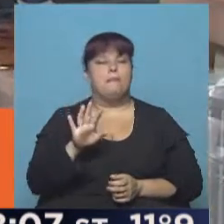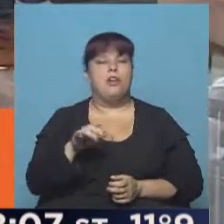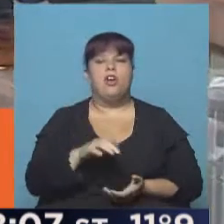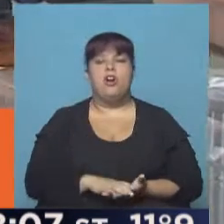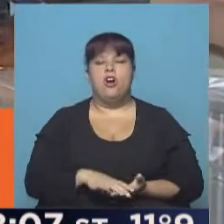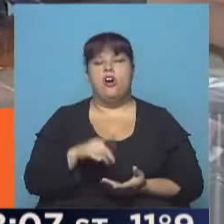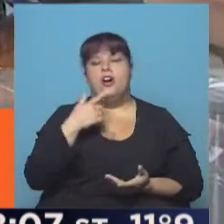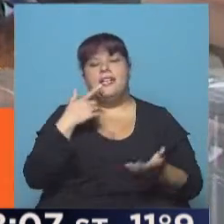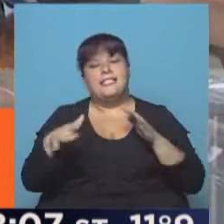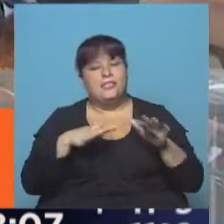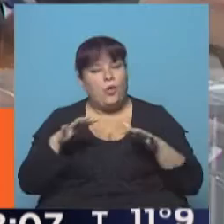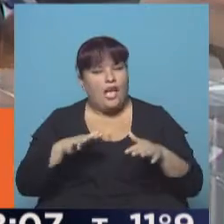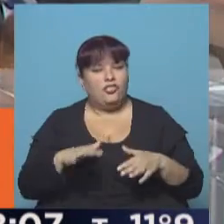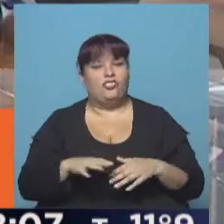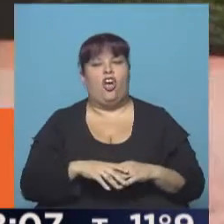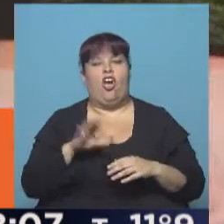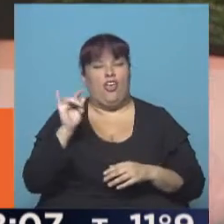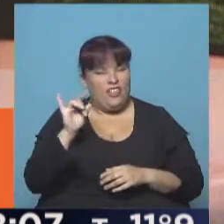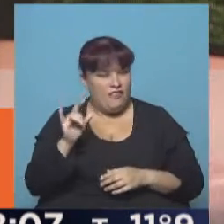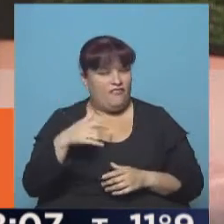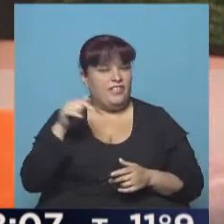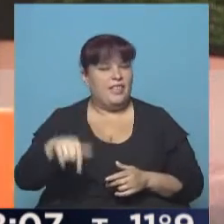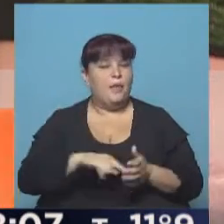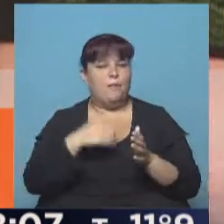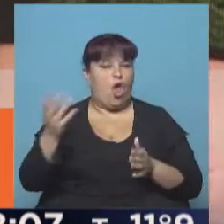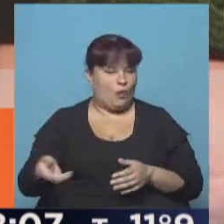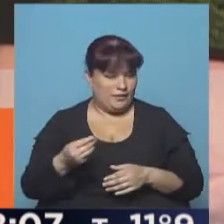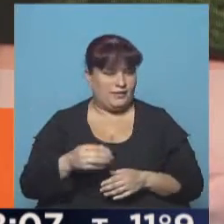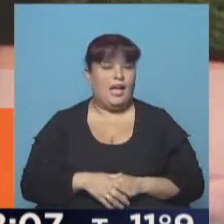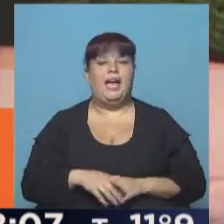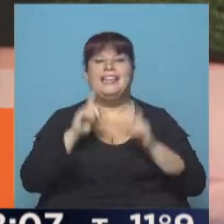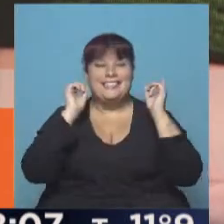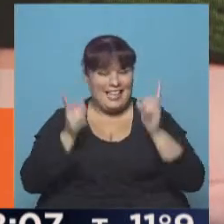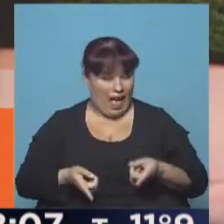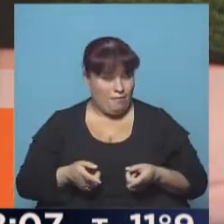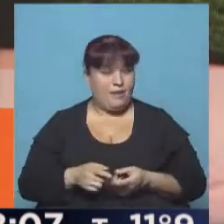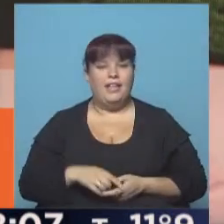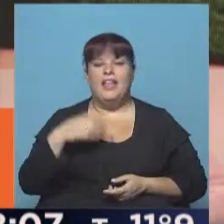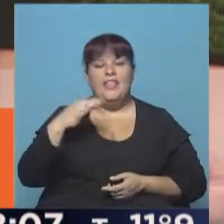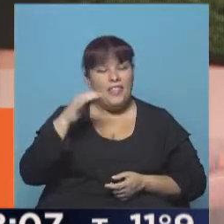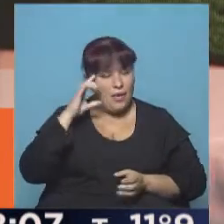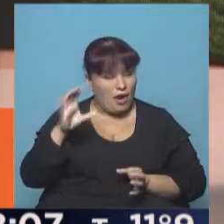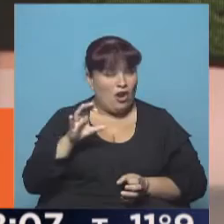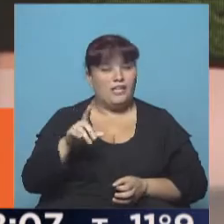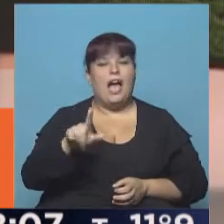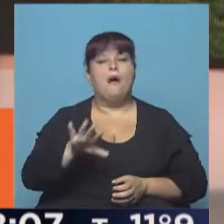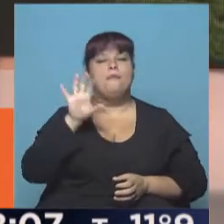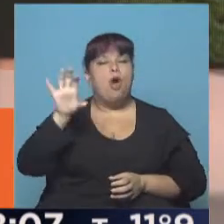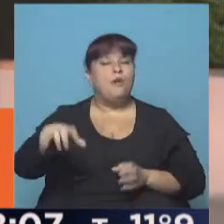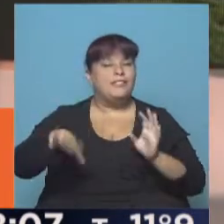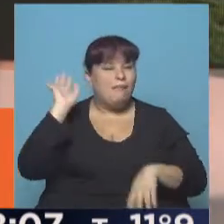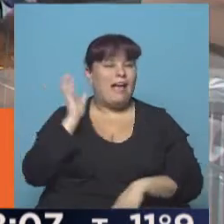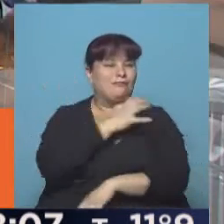alguna manera una situación totalmente compleja que hoy vive la provincia. Y que además tenemos que tener en cuenta que la provincia que más